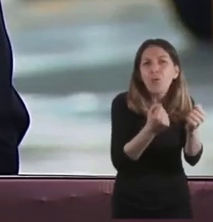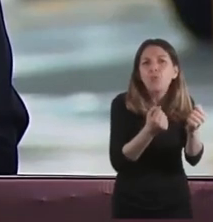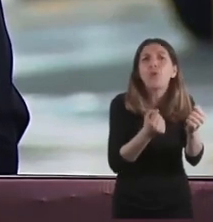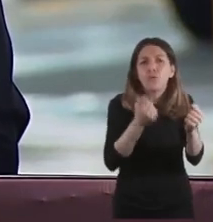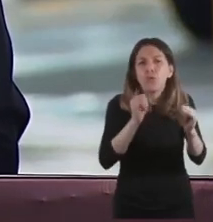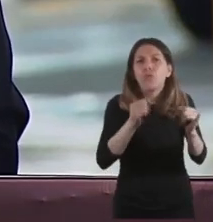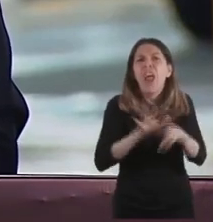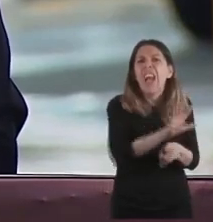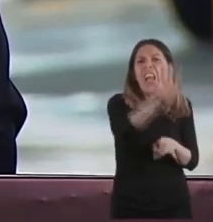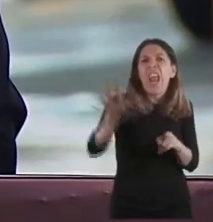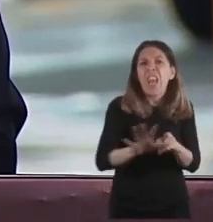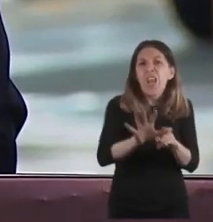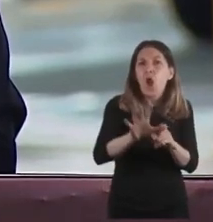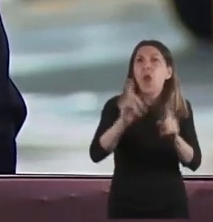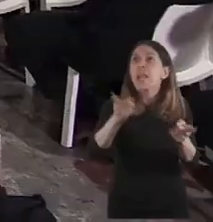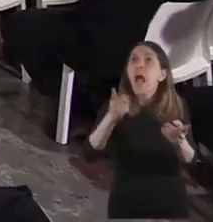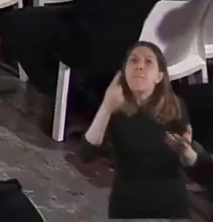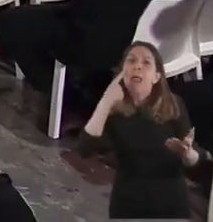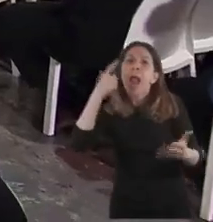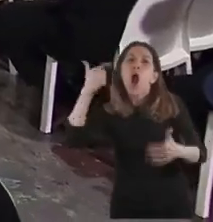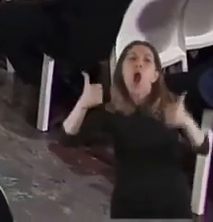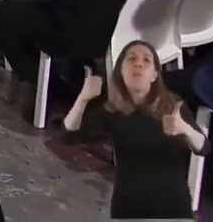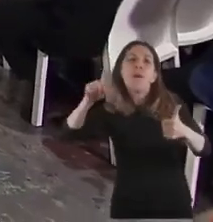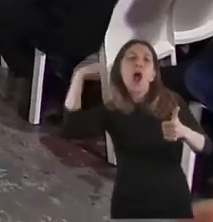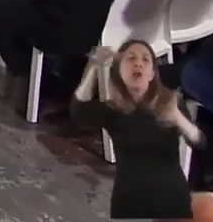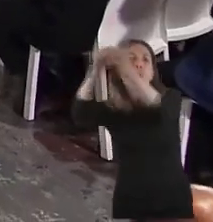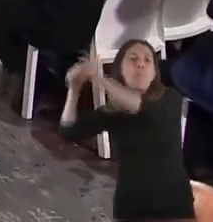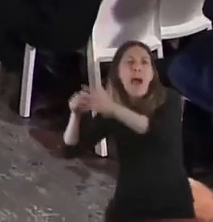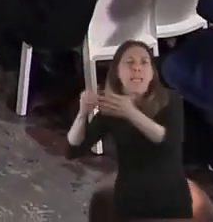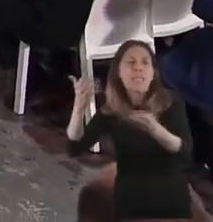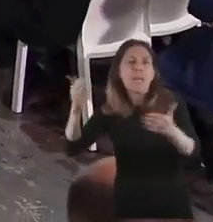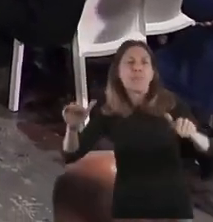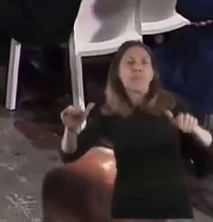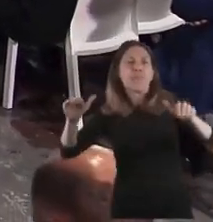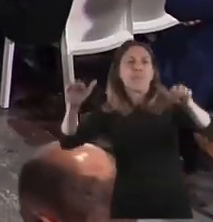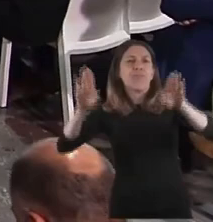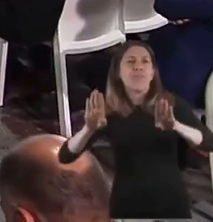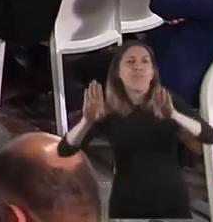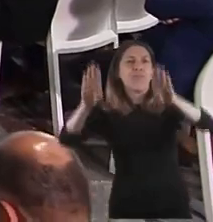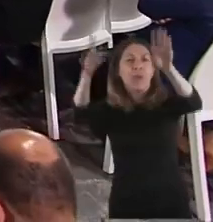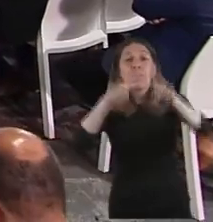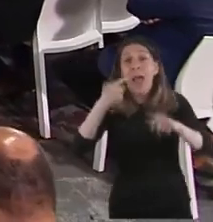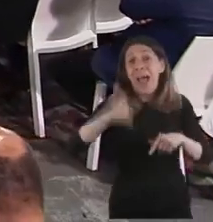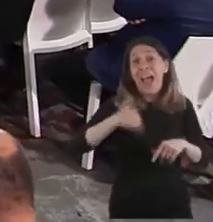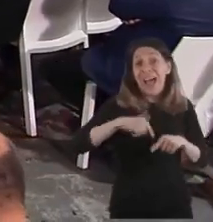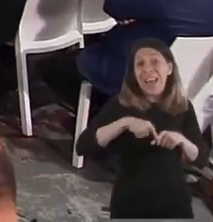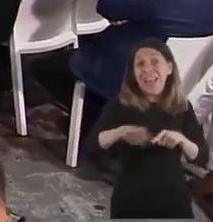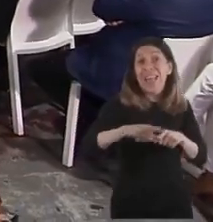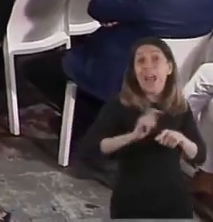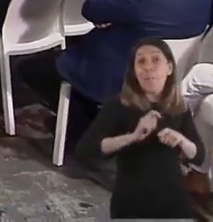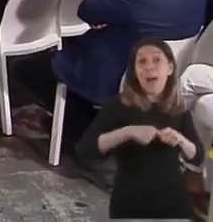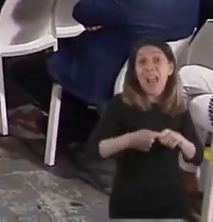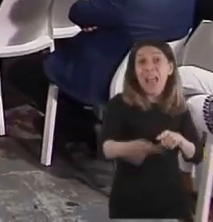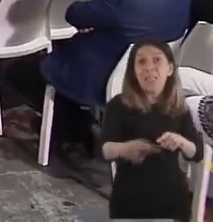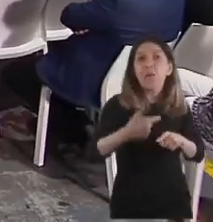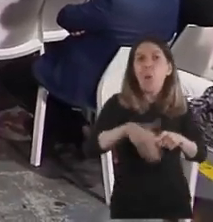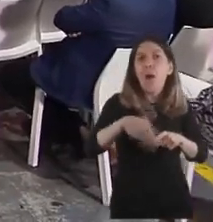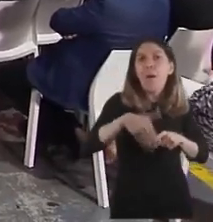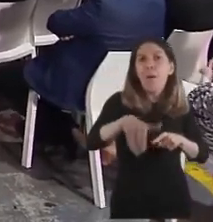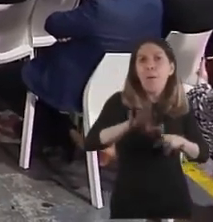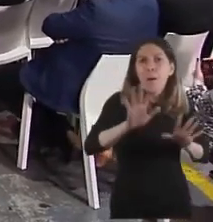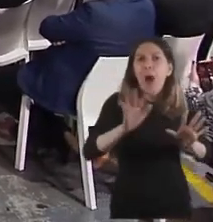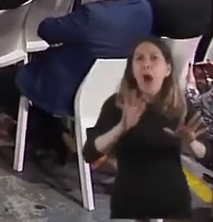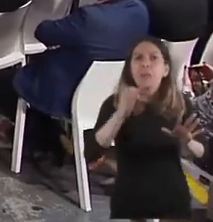regional y el mercado global. Desde acá, desde Argentina, en los próximos meses habrá productos que ya